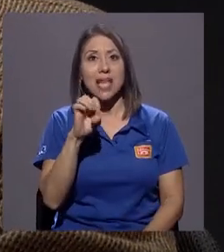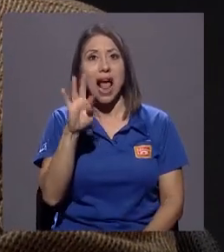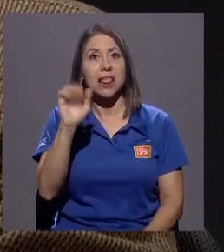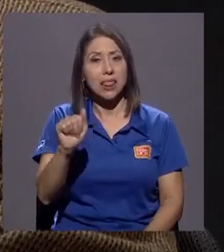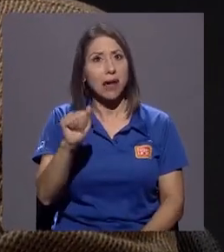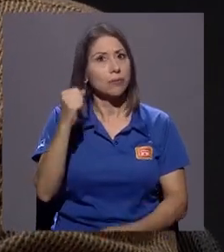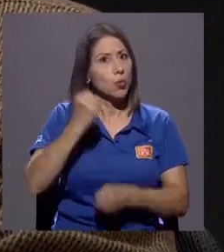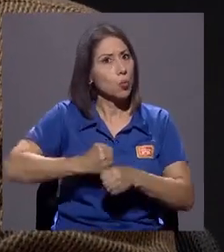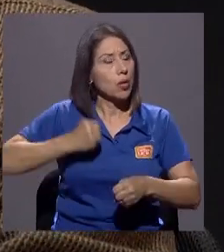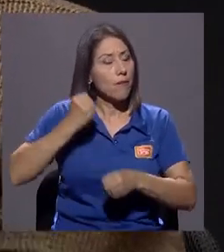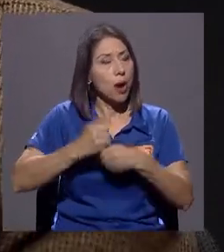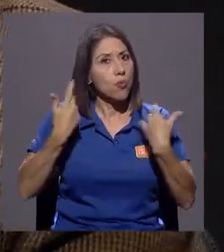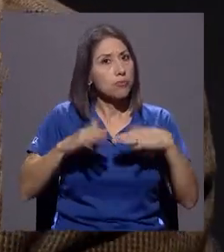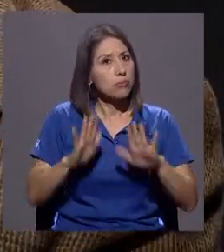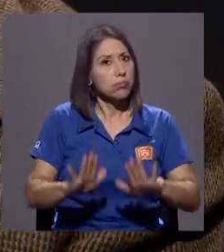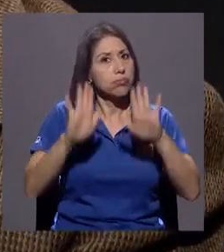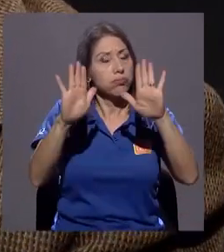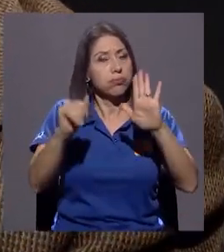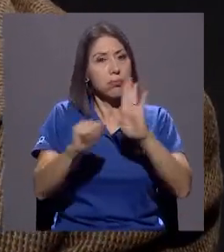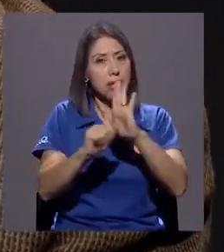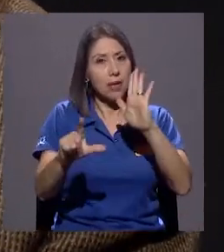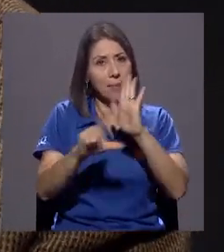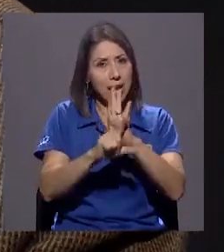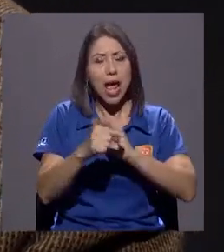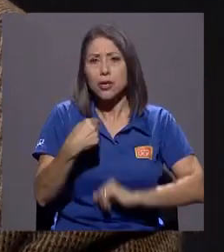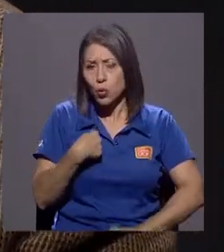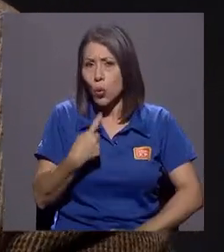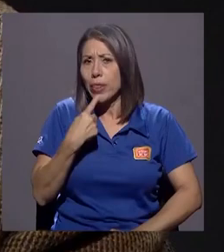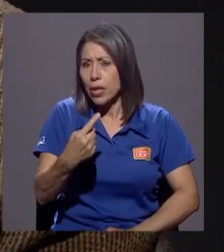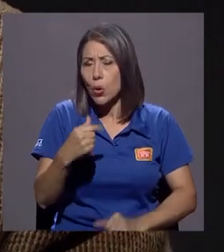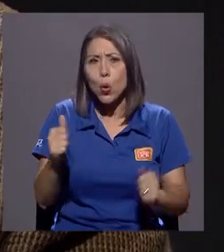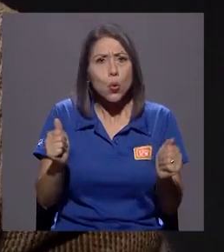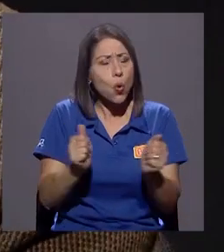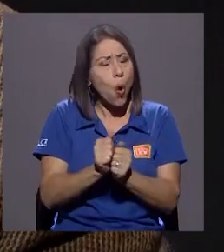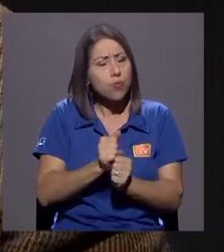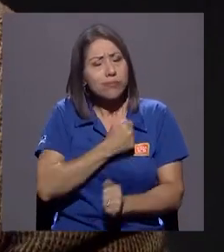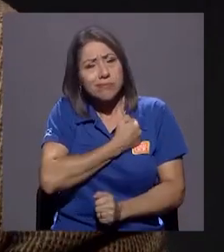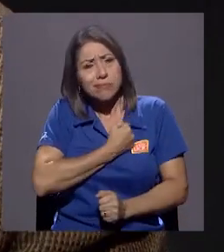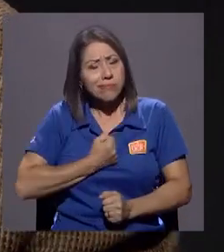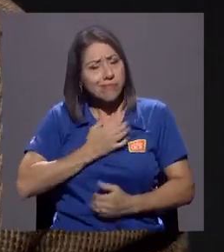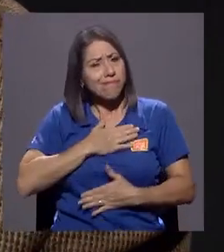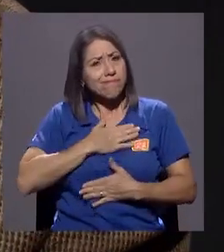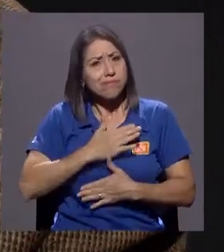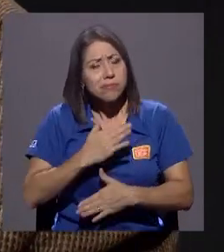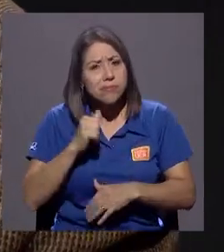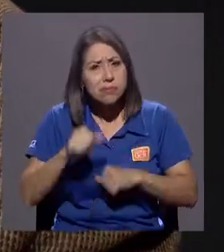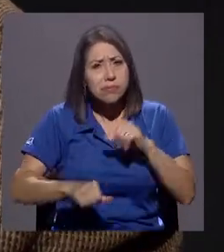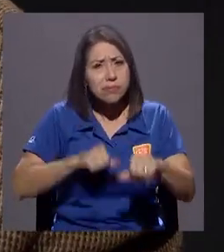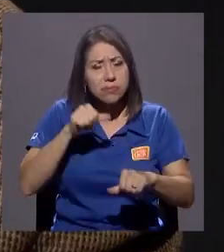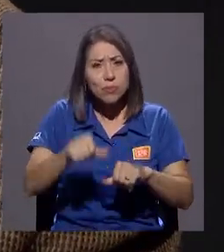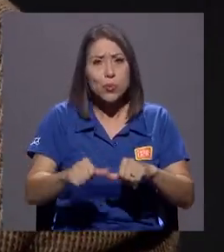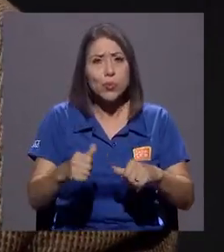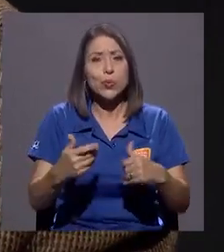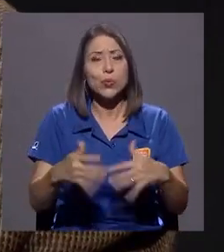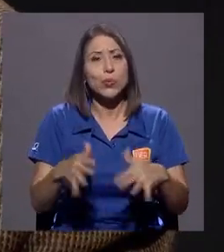yo digo que las averiguaciones para bajo brillante con una gran dedicación con un gran empeño